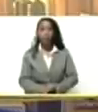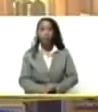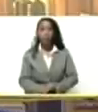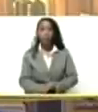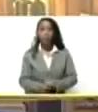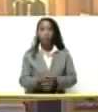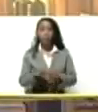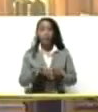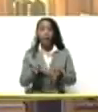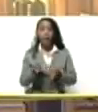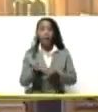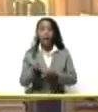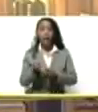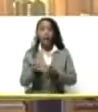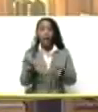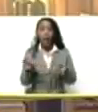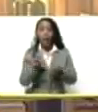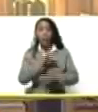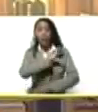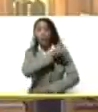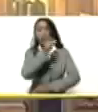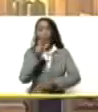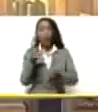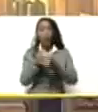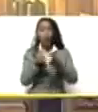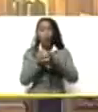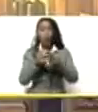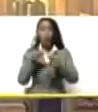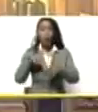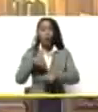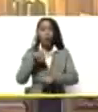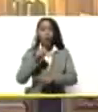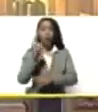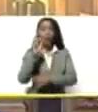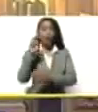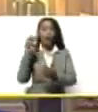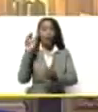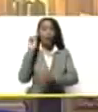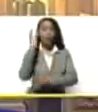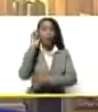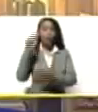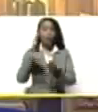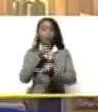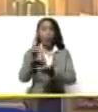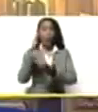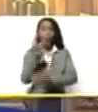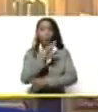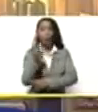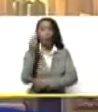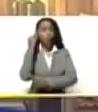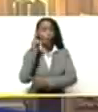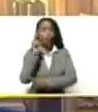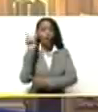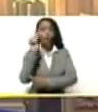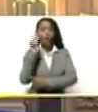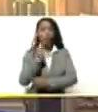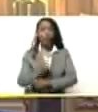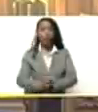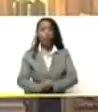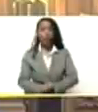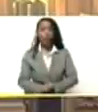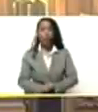la eficiencia la fortaleza del debate la